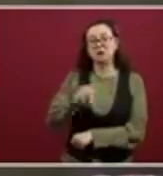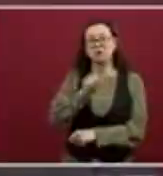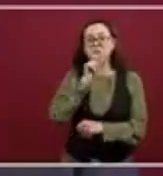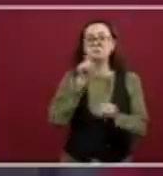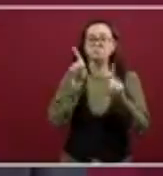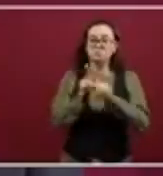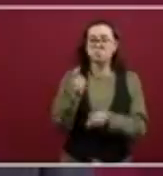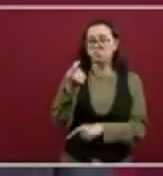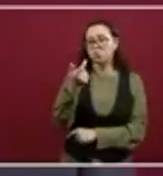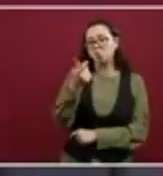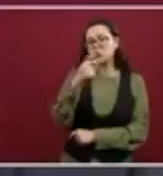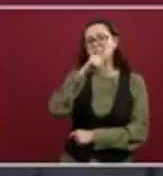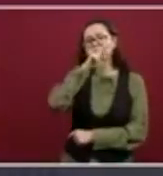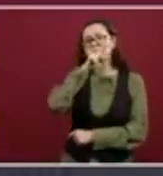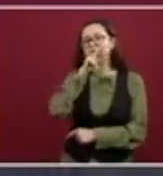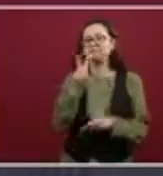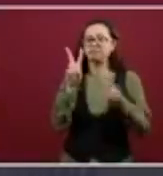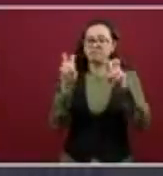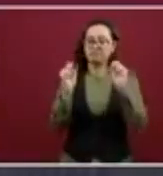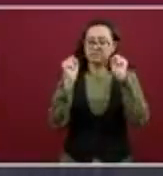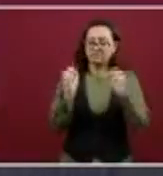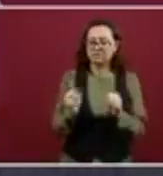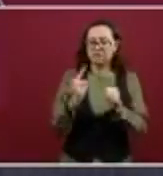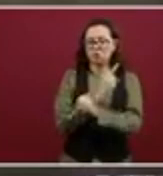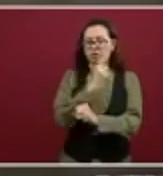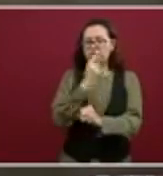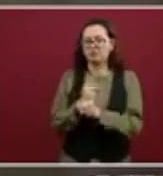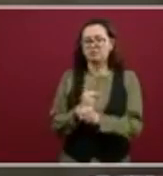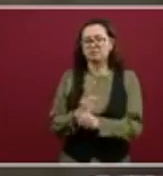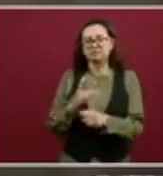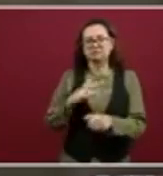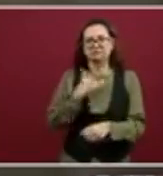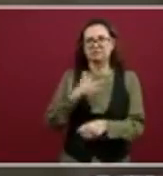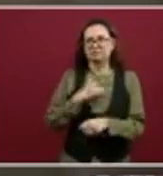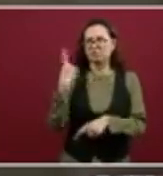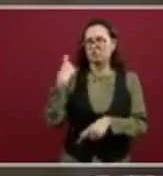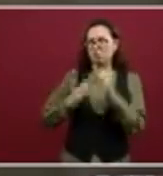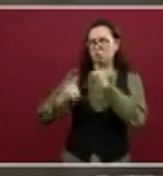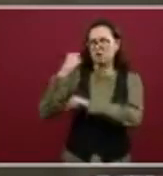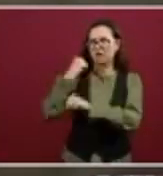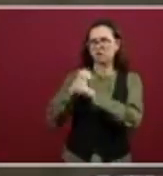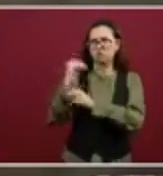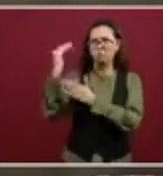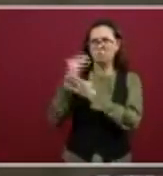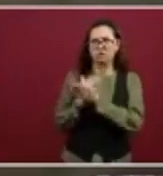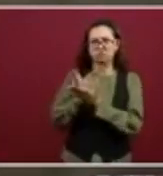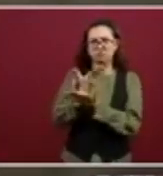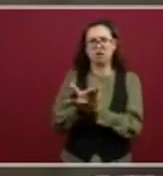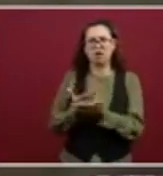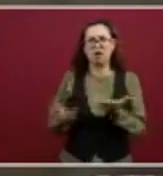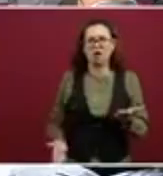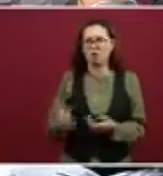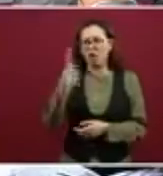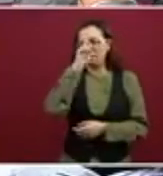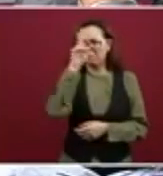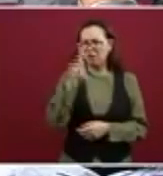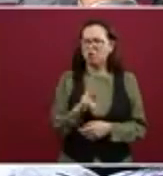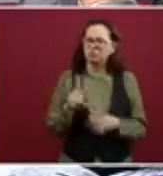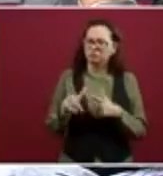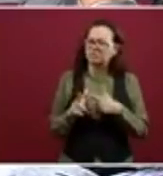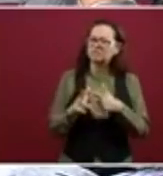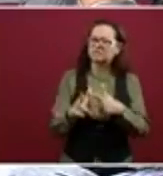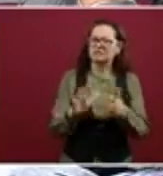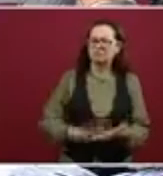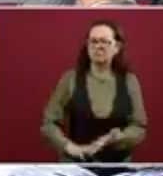por el tema de seguridad. Creen que estamos peor que hace un año. La primera pregunta sería, ¿a qué atribuye este